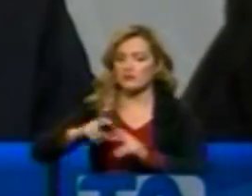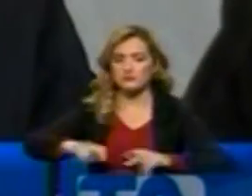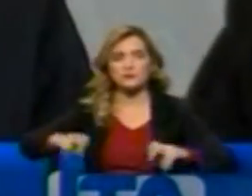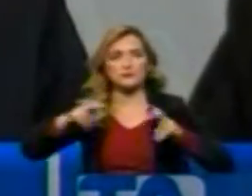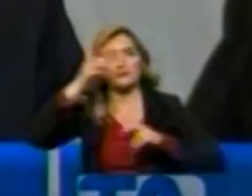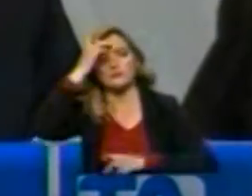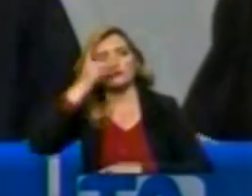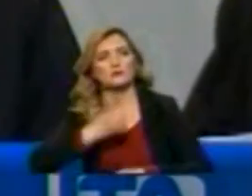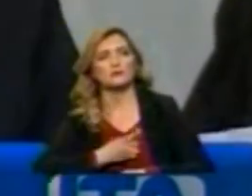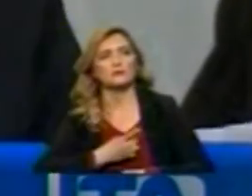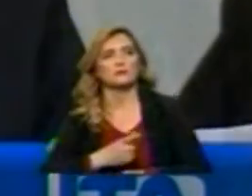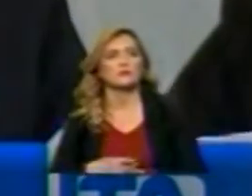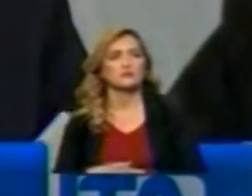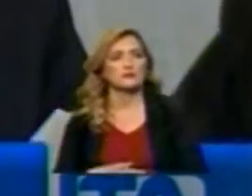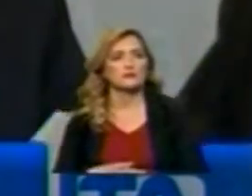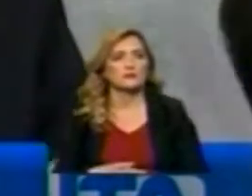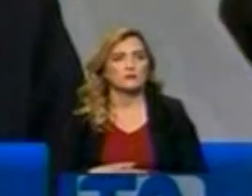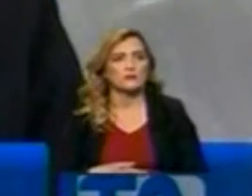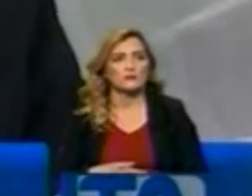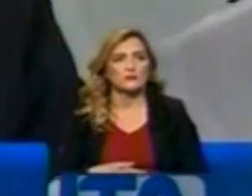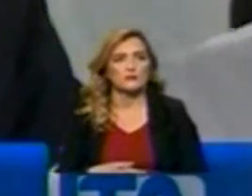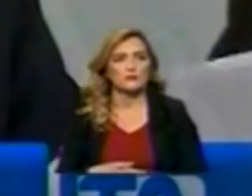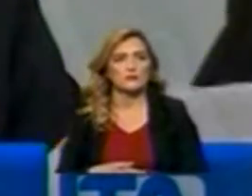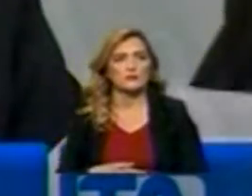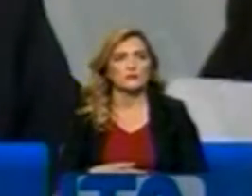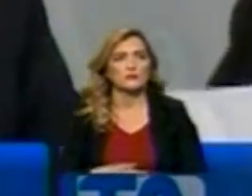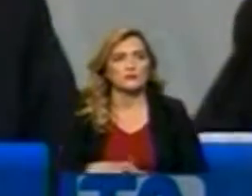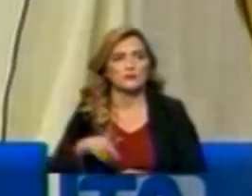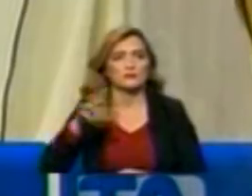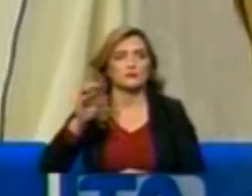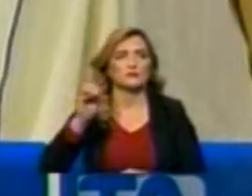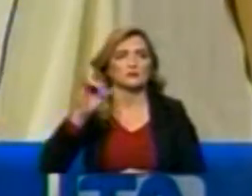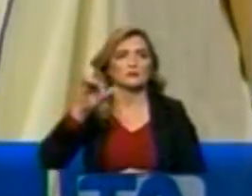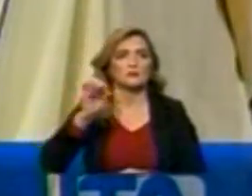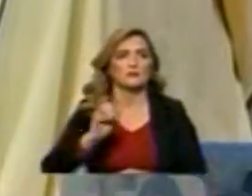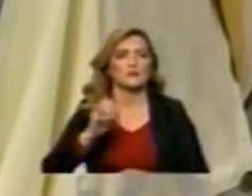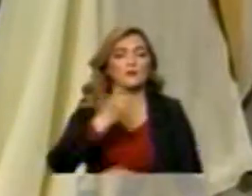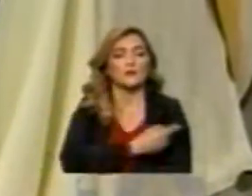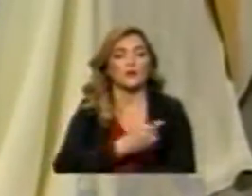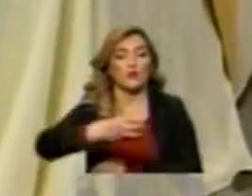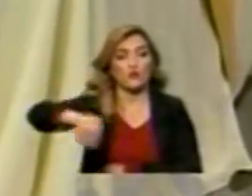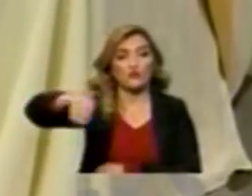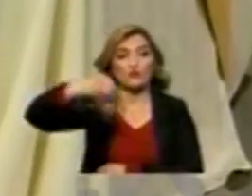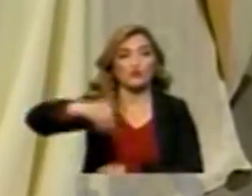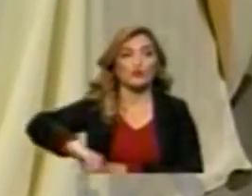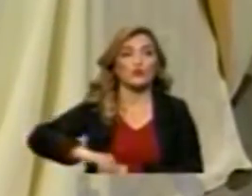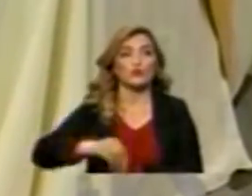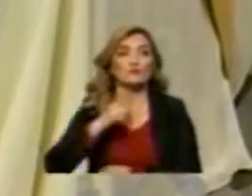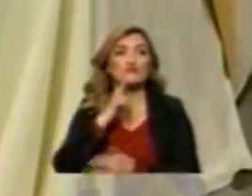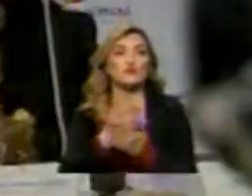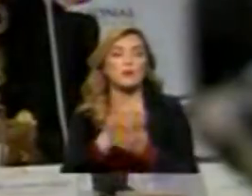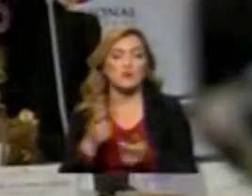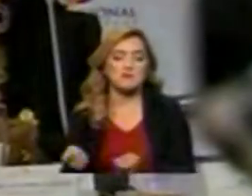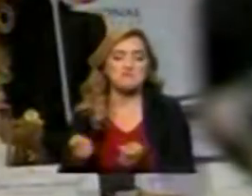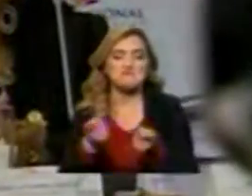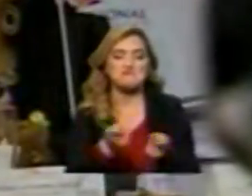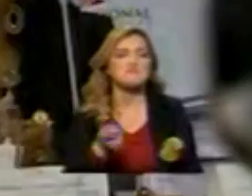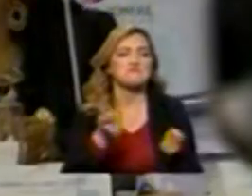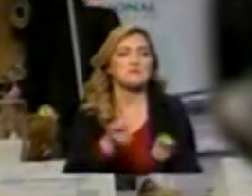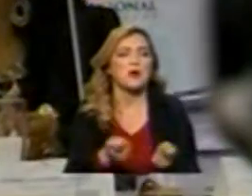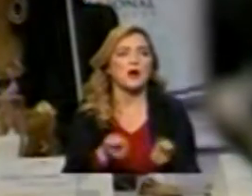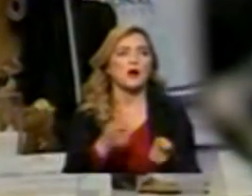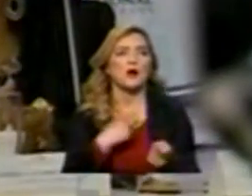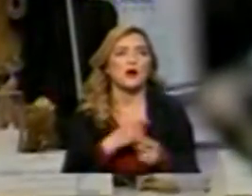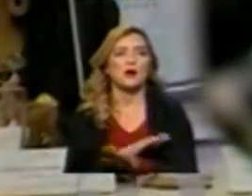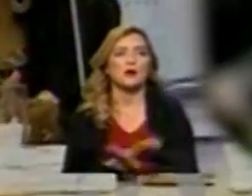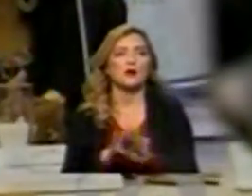decisiones realizadas o acciones tomadas por el señor Loyo. Este miércoles concluyó la recepción de pruebas y la comisión tiene hasta el